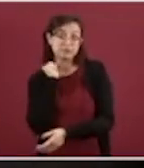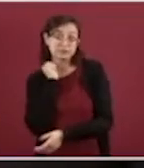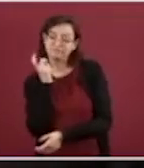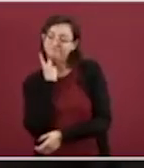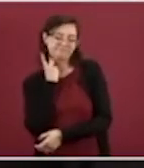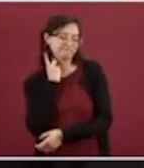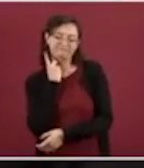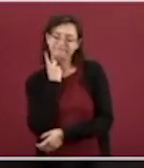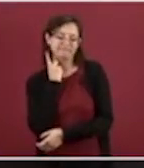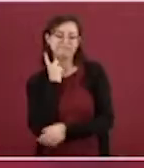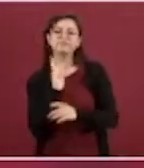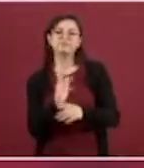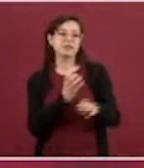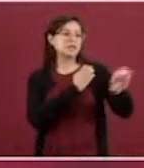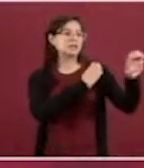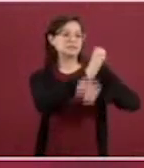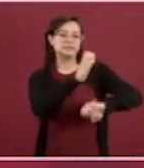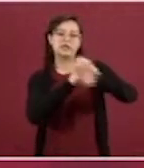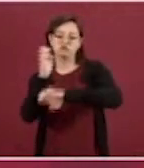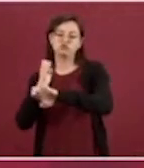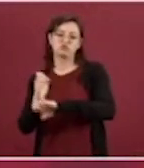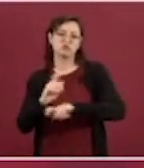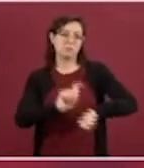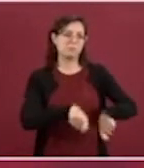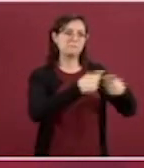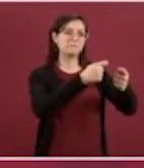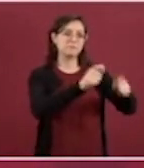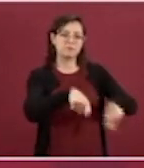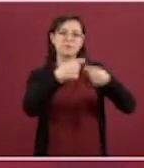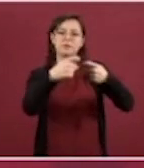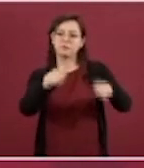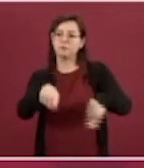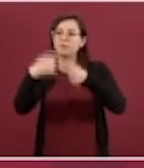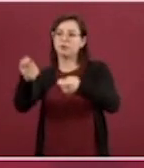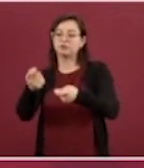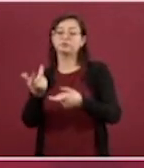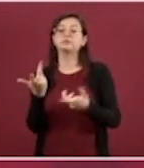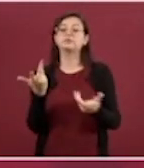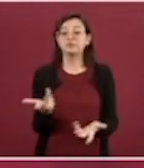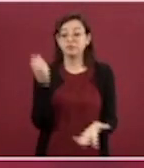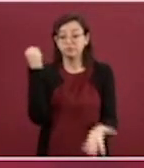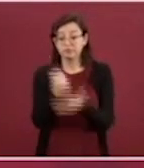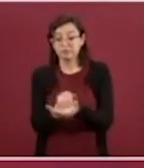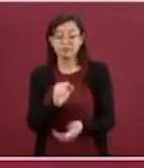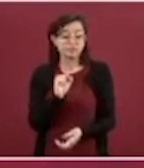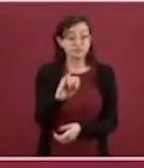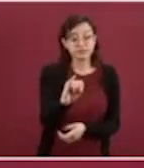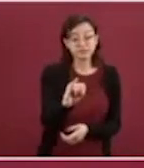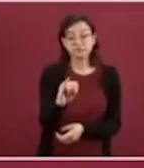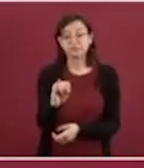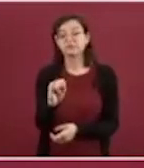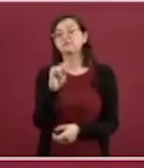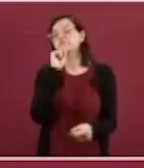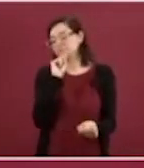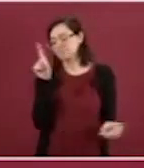pasó a los congresos locales y se requiere para su aprobación de la